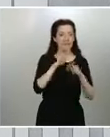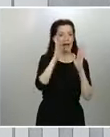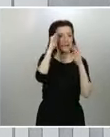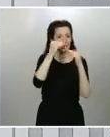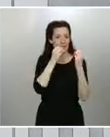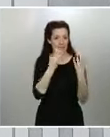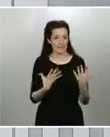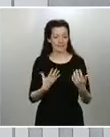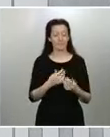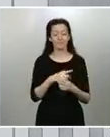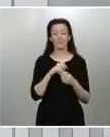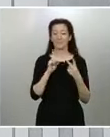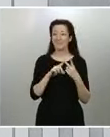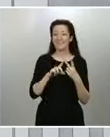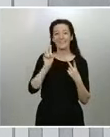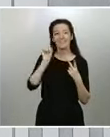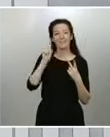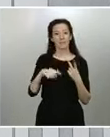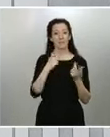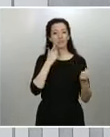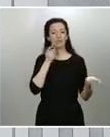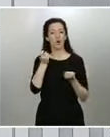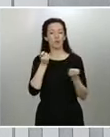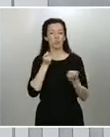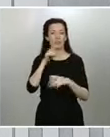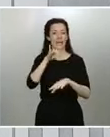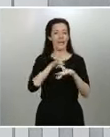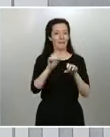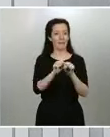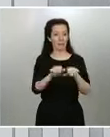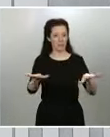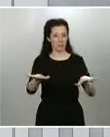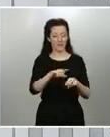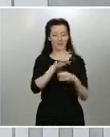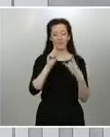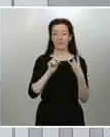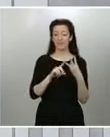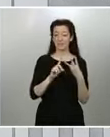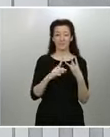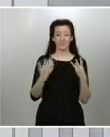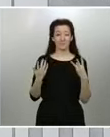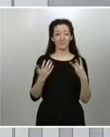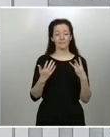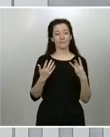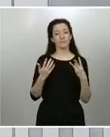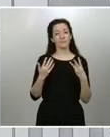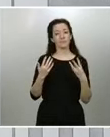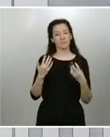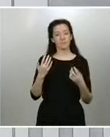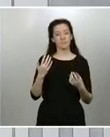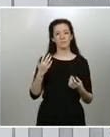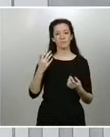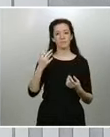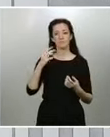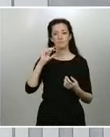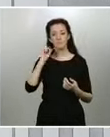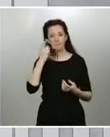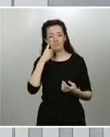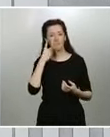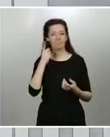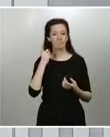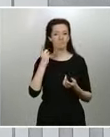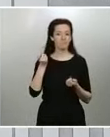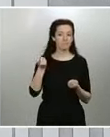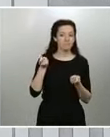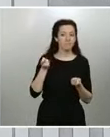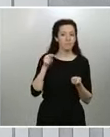vigilancia epidemiológica y en la tercera capacidad era de la identificación y contención precoz de fuentes de contagio y en